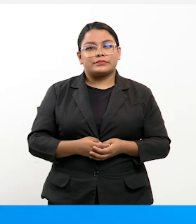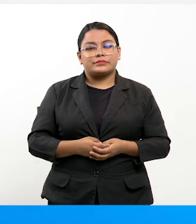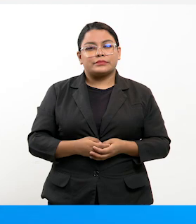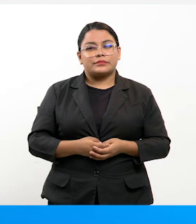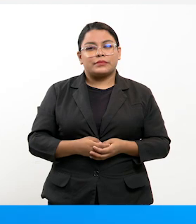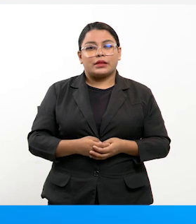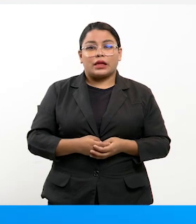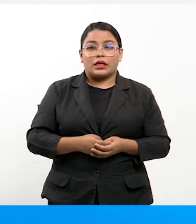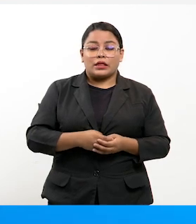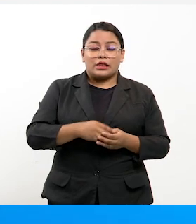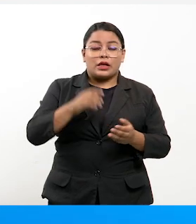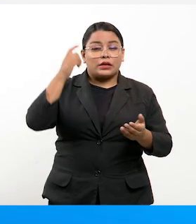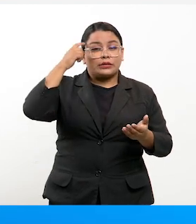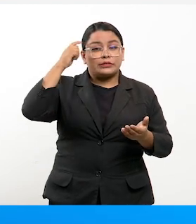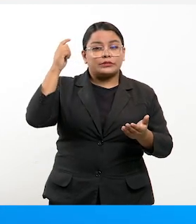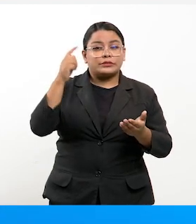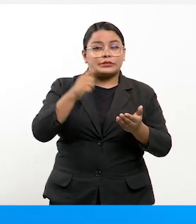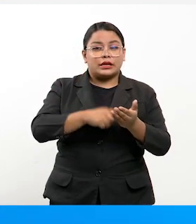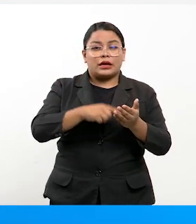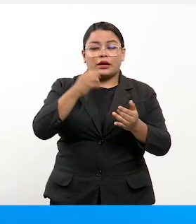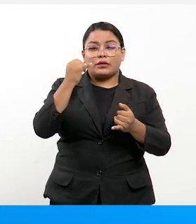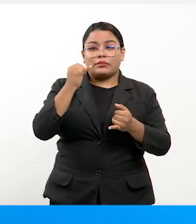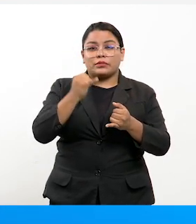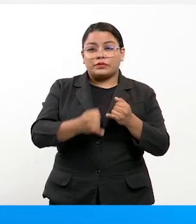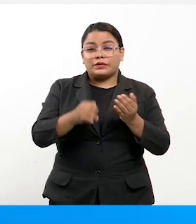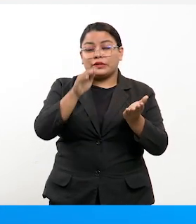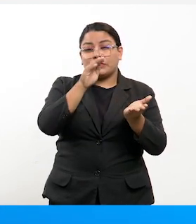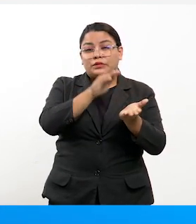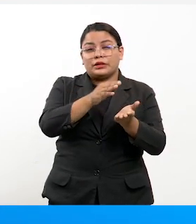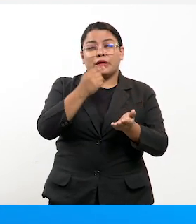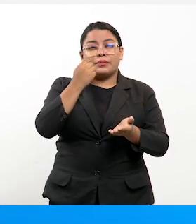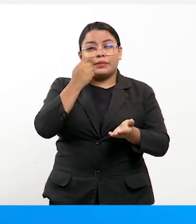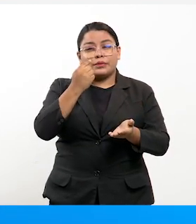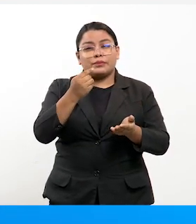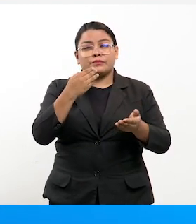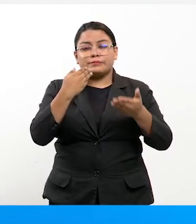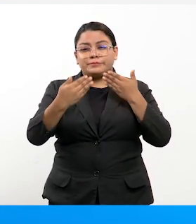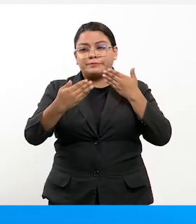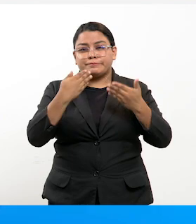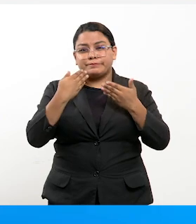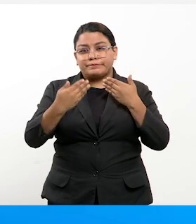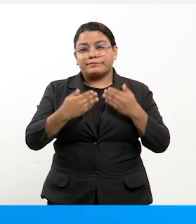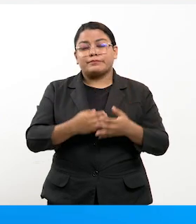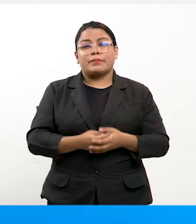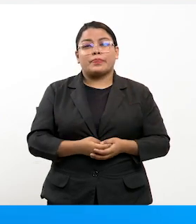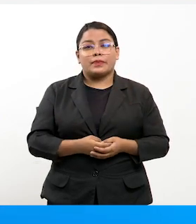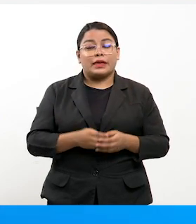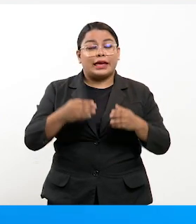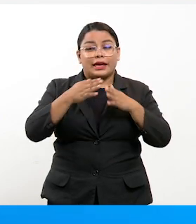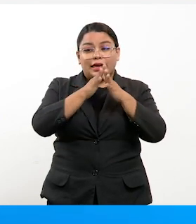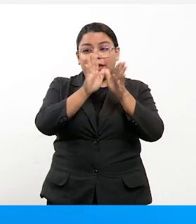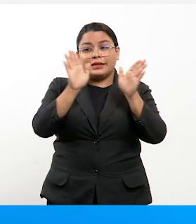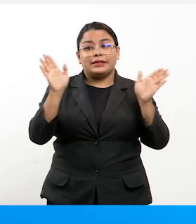En cada una de las pruebas de unidad, usted encontrará las especificaciones generales,